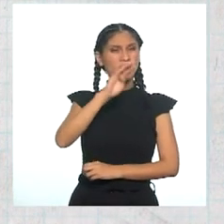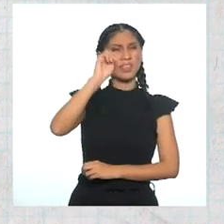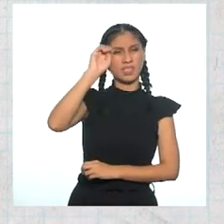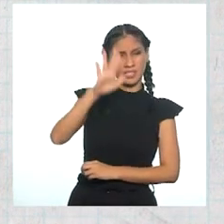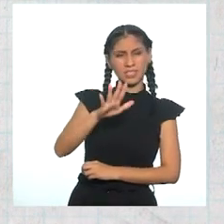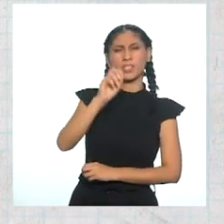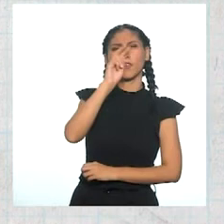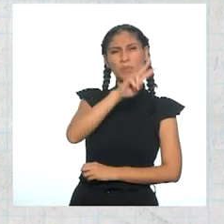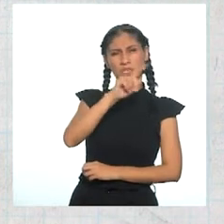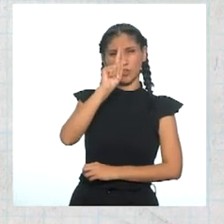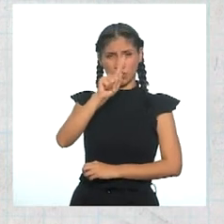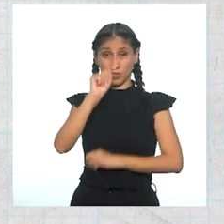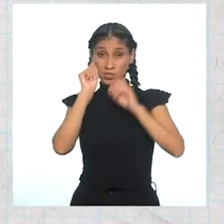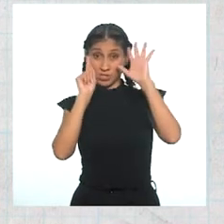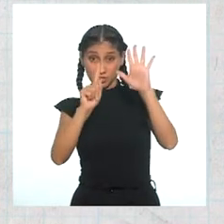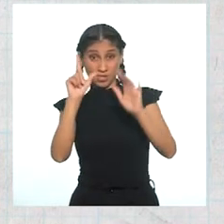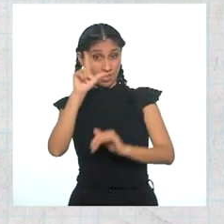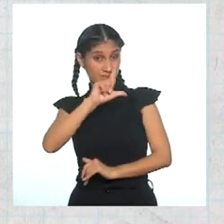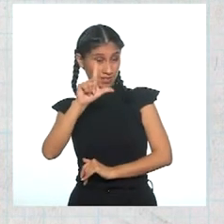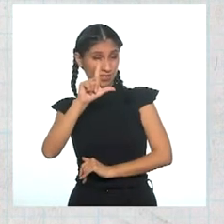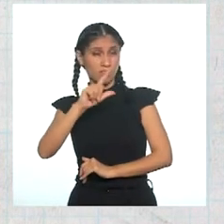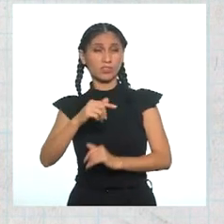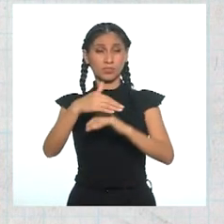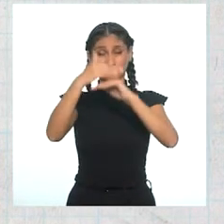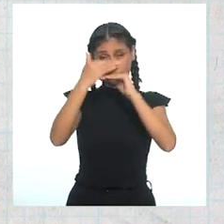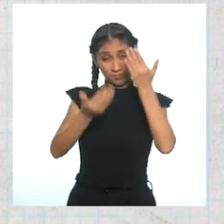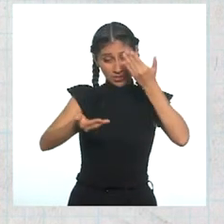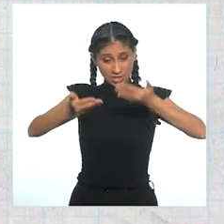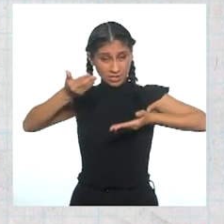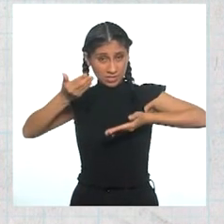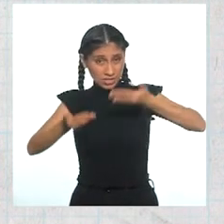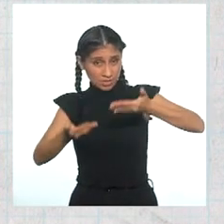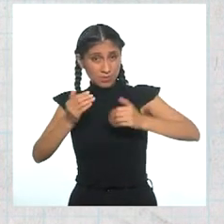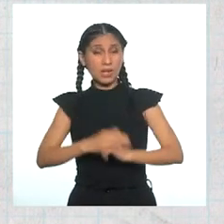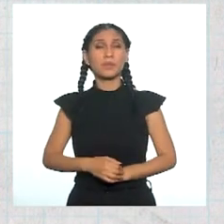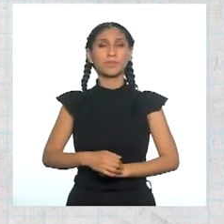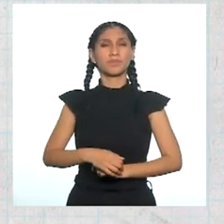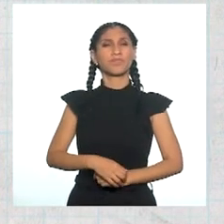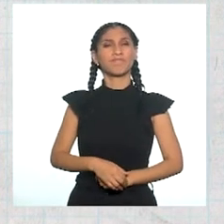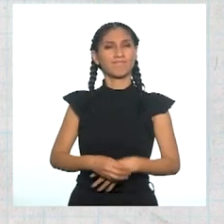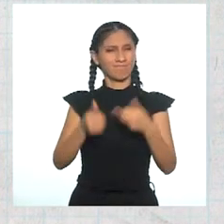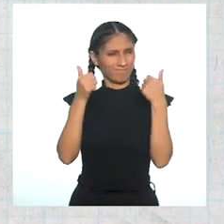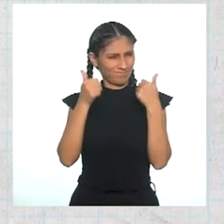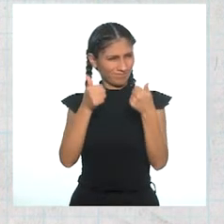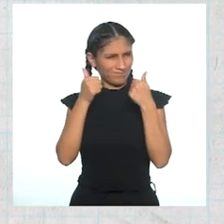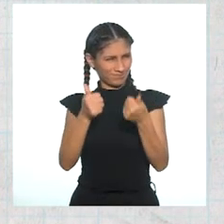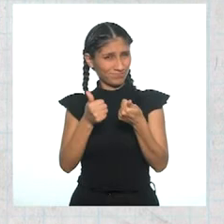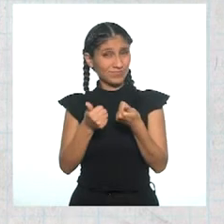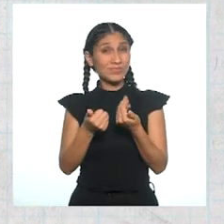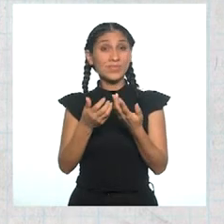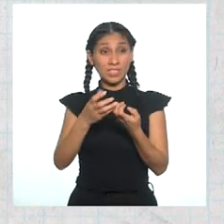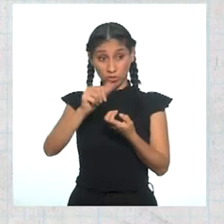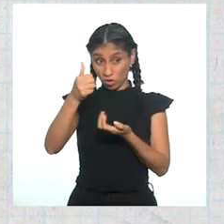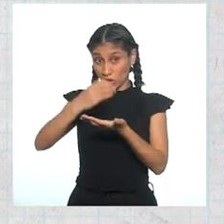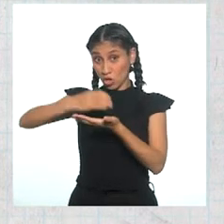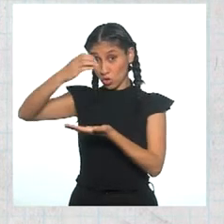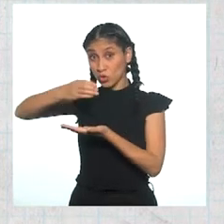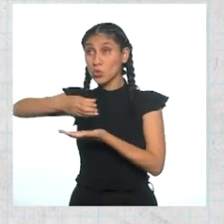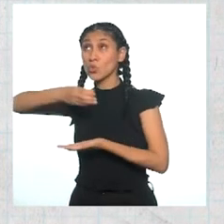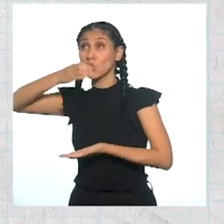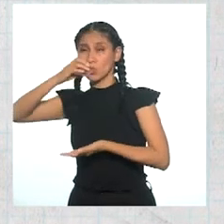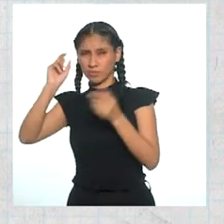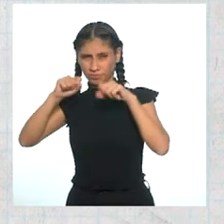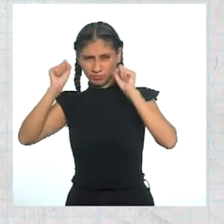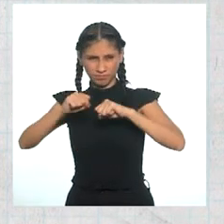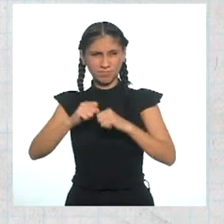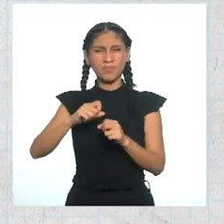0,45216 litros por la equivalencia que hay entre decímetros cúbicos y litros. ¡Estupendo! ¿Quieres intentarlo con el vaso? Claro,